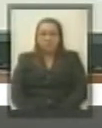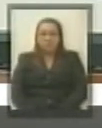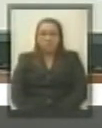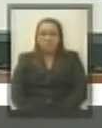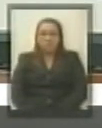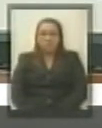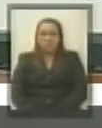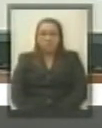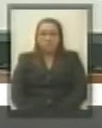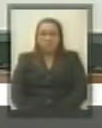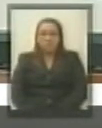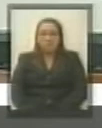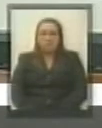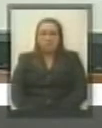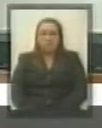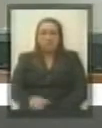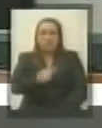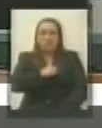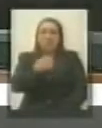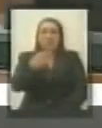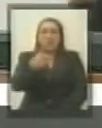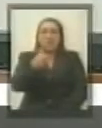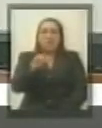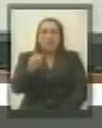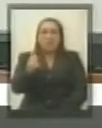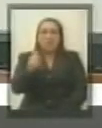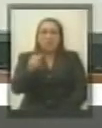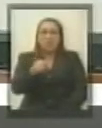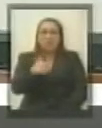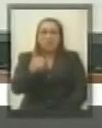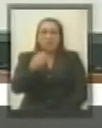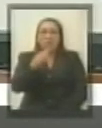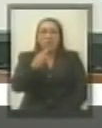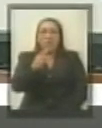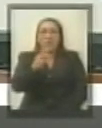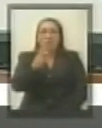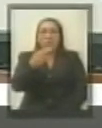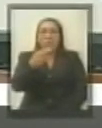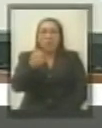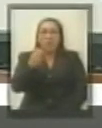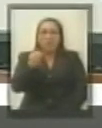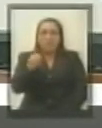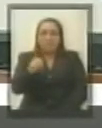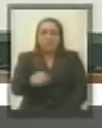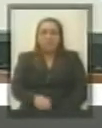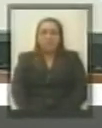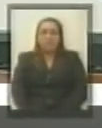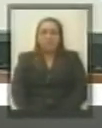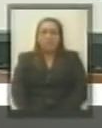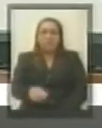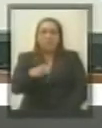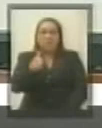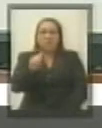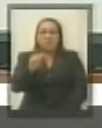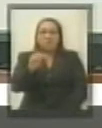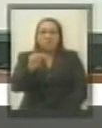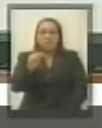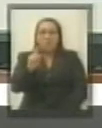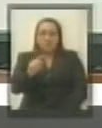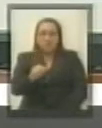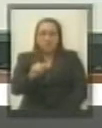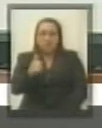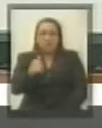son el señor Osvaldo García Bedoya, el señor Néstor Wilfredo Guamán Guerrero, el señor Juan Carlos Paz Cárdenas y el